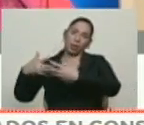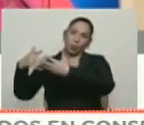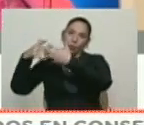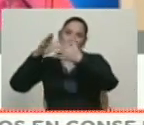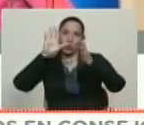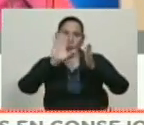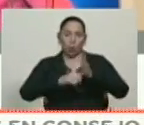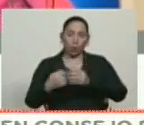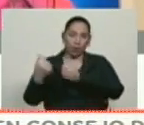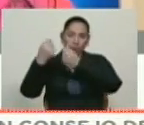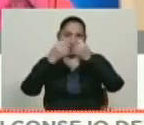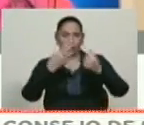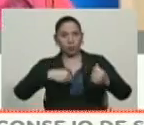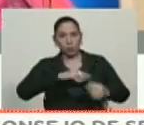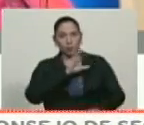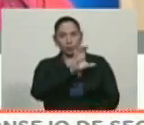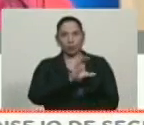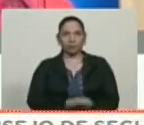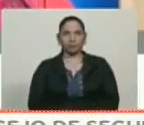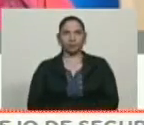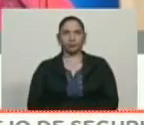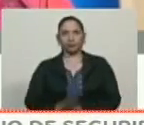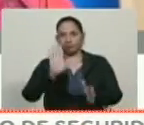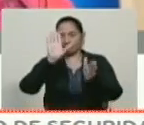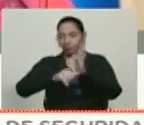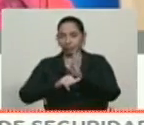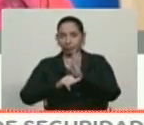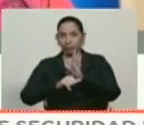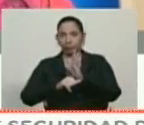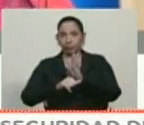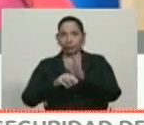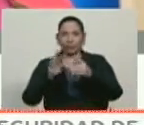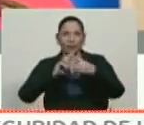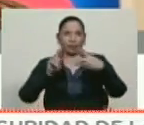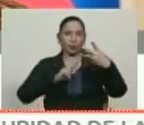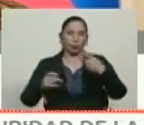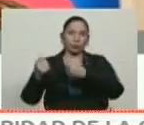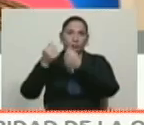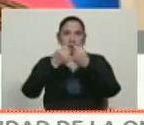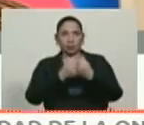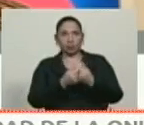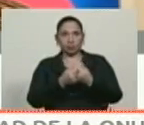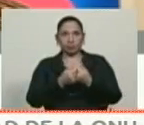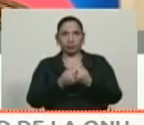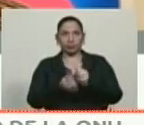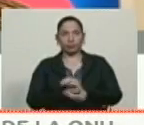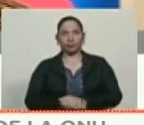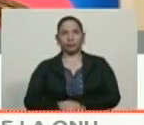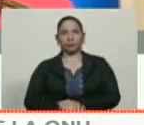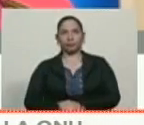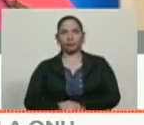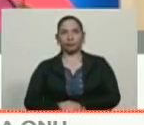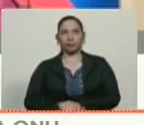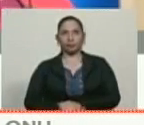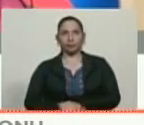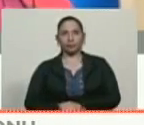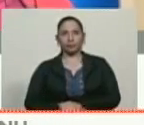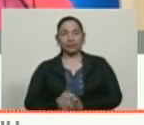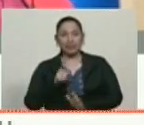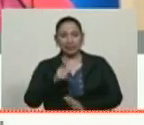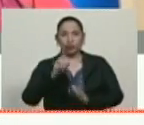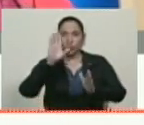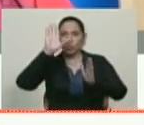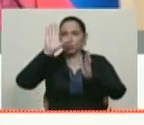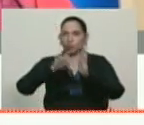los activos de nuestro país, que roban los recursos financieros, literalmente. Es un robo